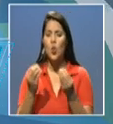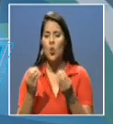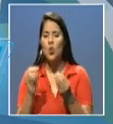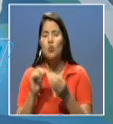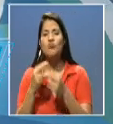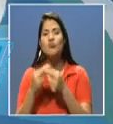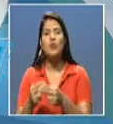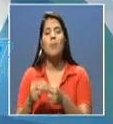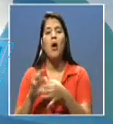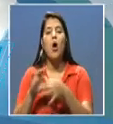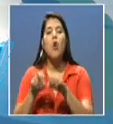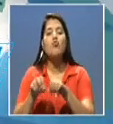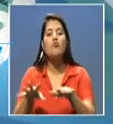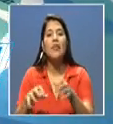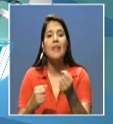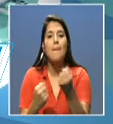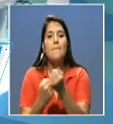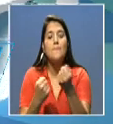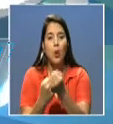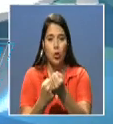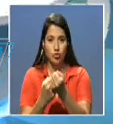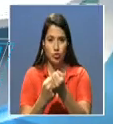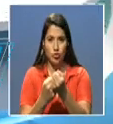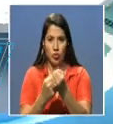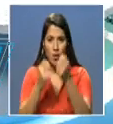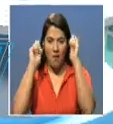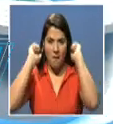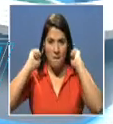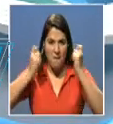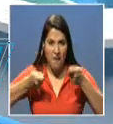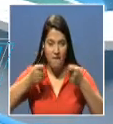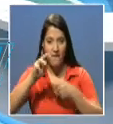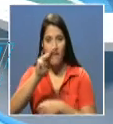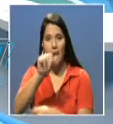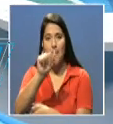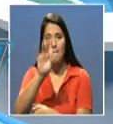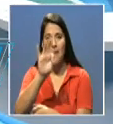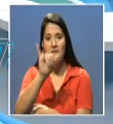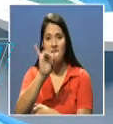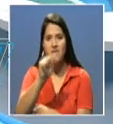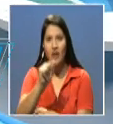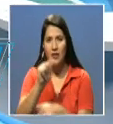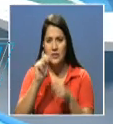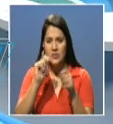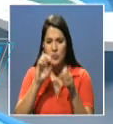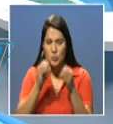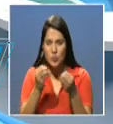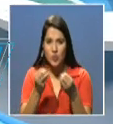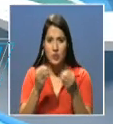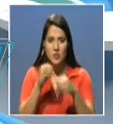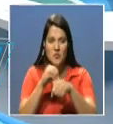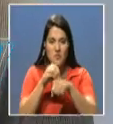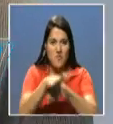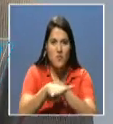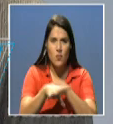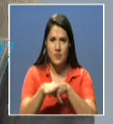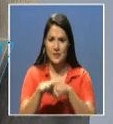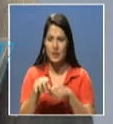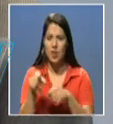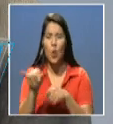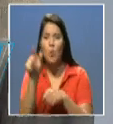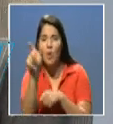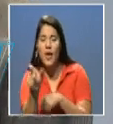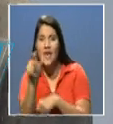apoyo casi mafiosa o pseudo mafiosa, para utilizar las palabras un poco más duras, de protección